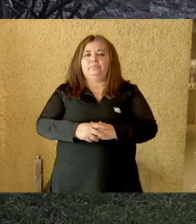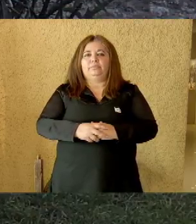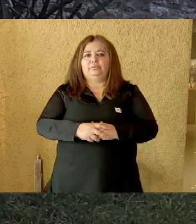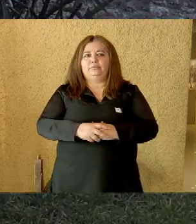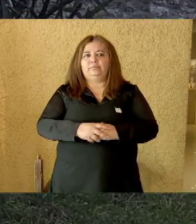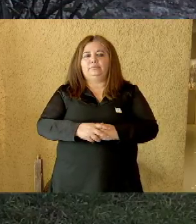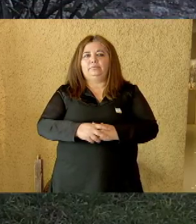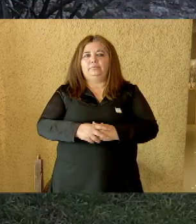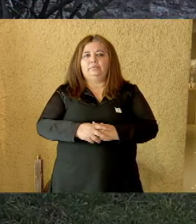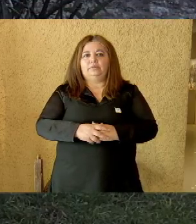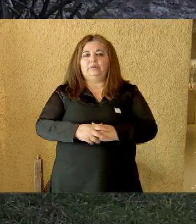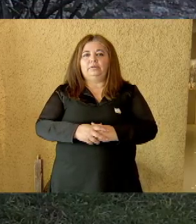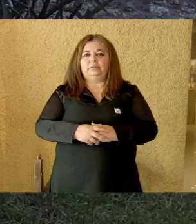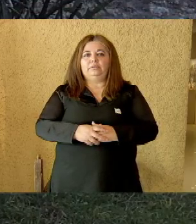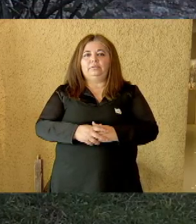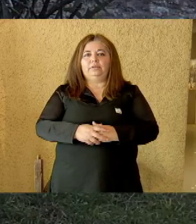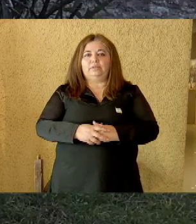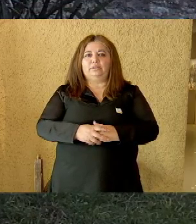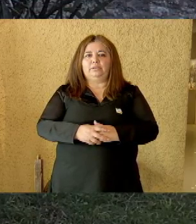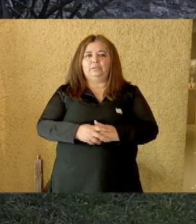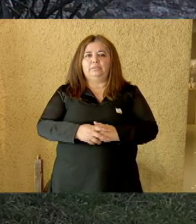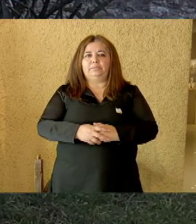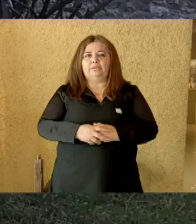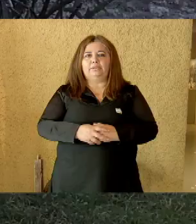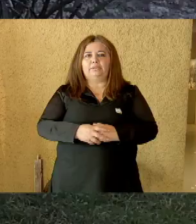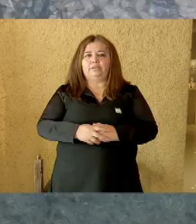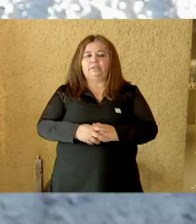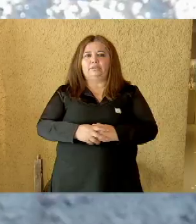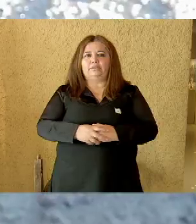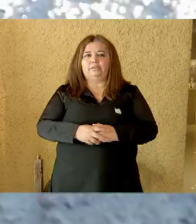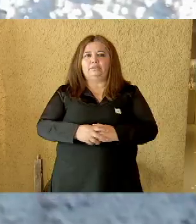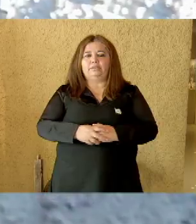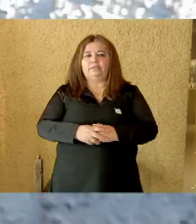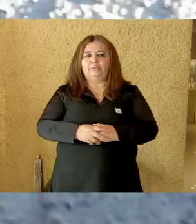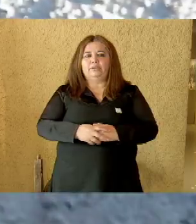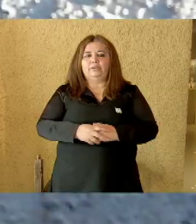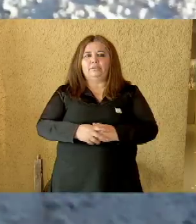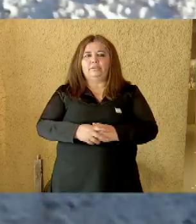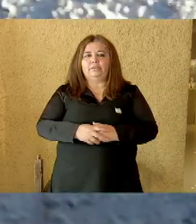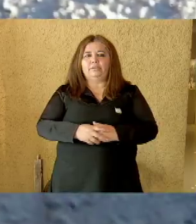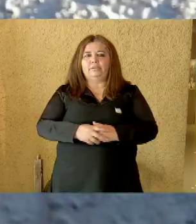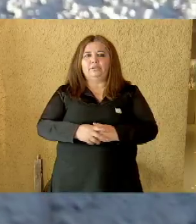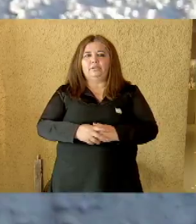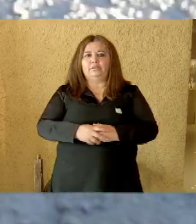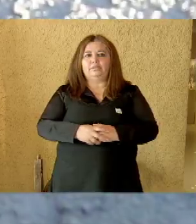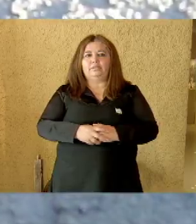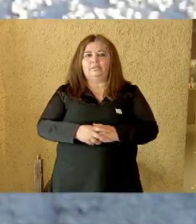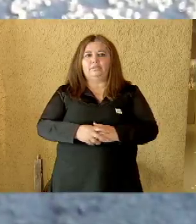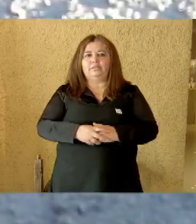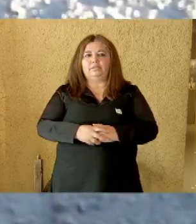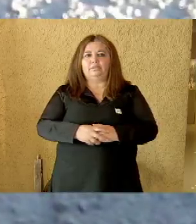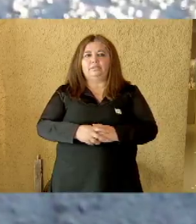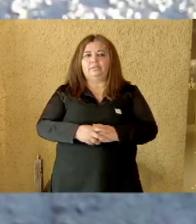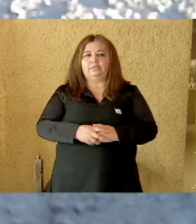del calicanto la luna cuando pasa peinó mi serenata